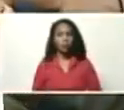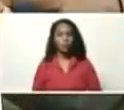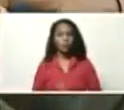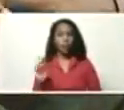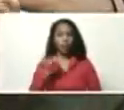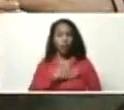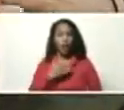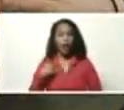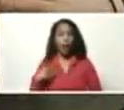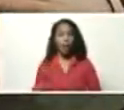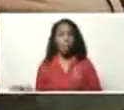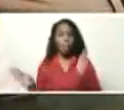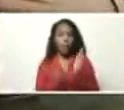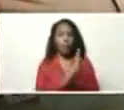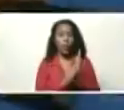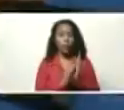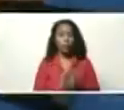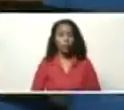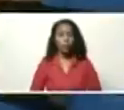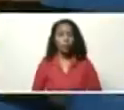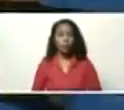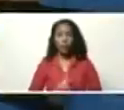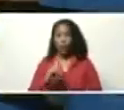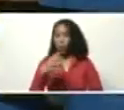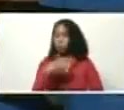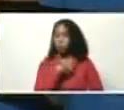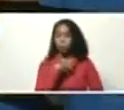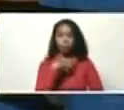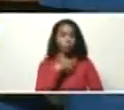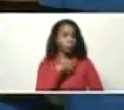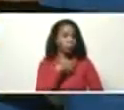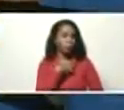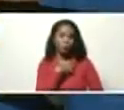Pretendían ellos imponer y no pudieron.